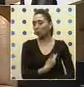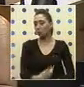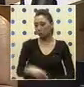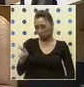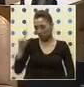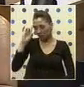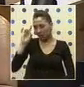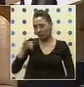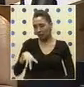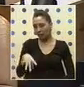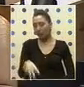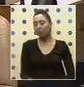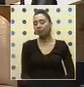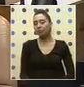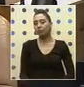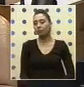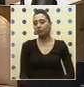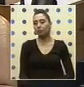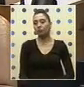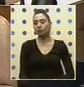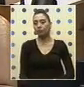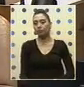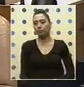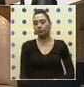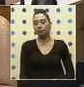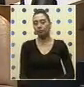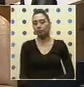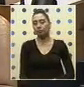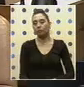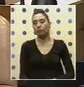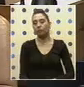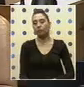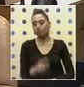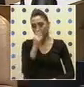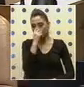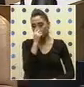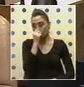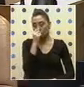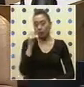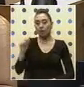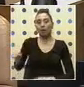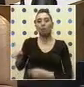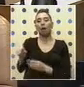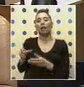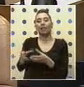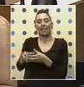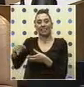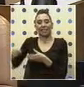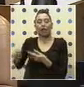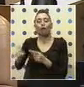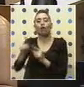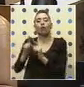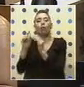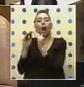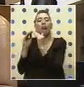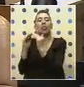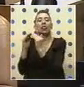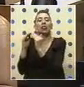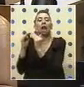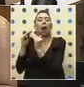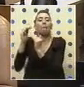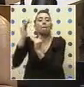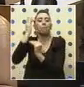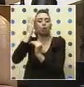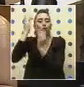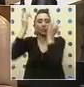para que vuelva a ser el templo de la sabiduría el Senado, yo les voy a dar